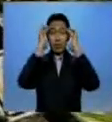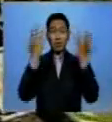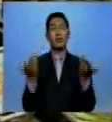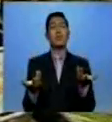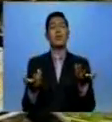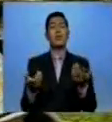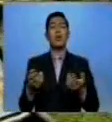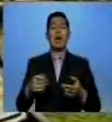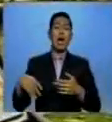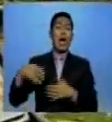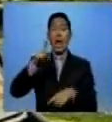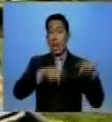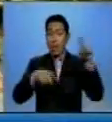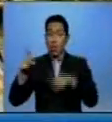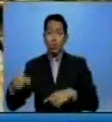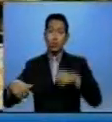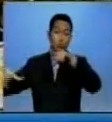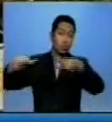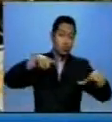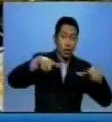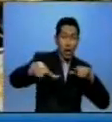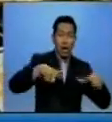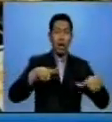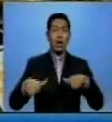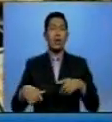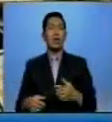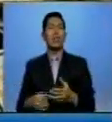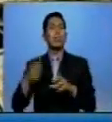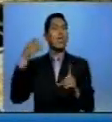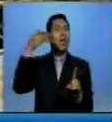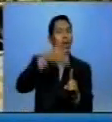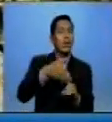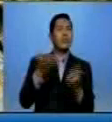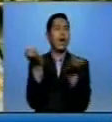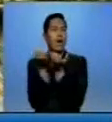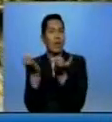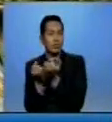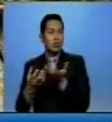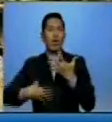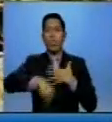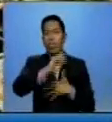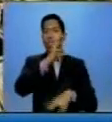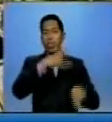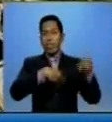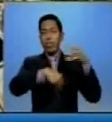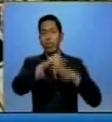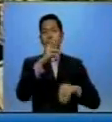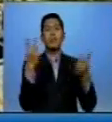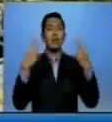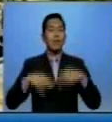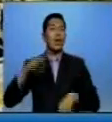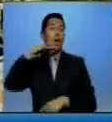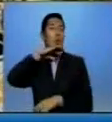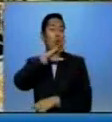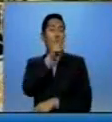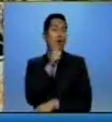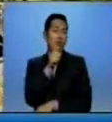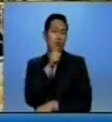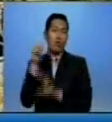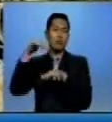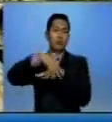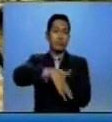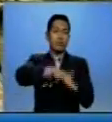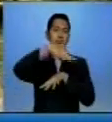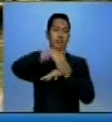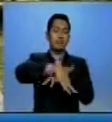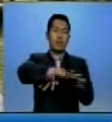todavía ductos, cajones que están descargando directamente tanto aguas lluvias, pero aguas residenciales también directamente al estero.